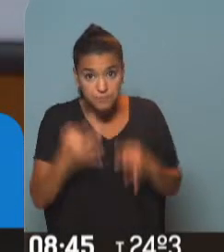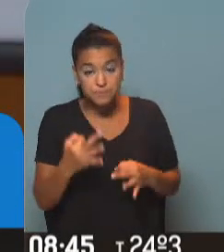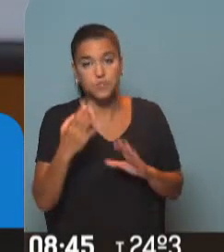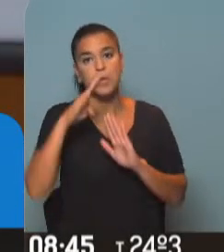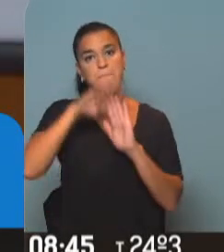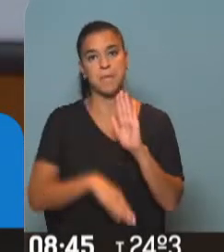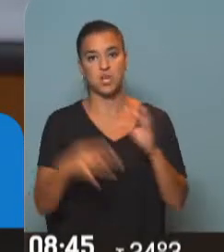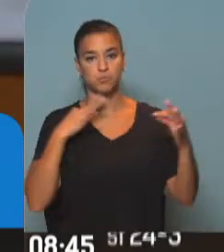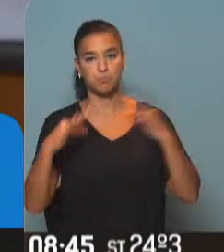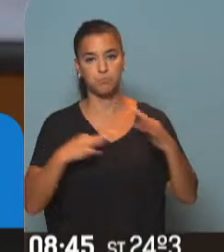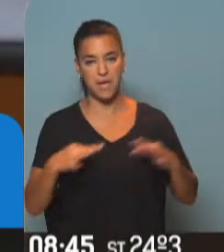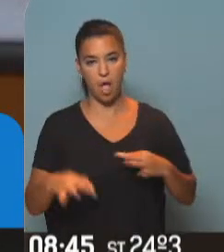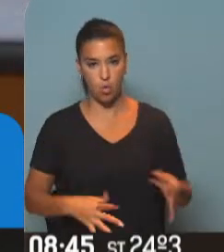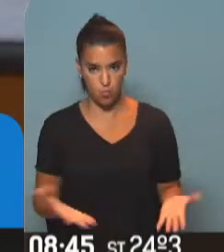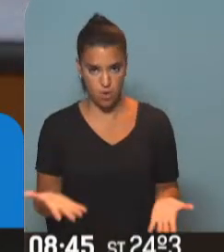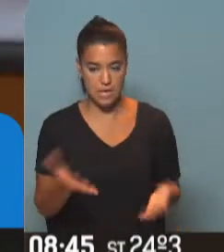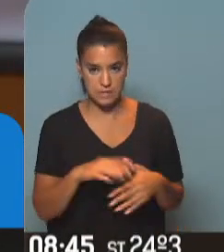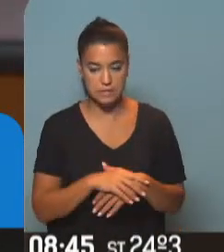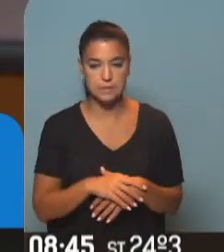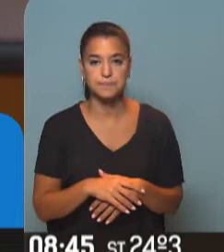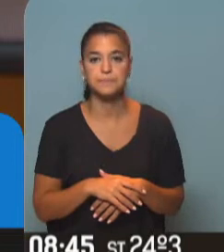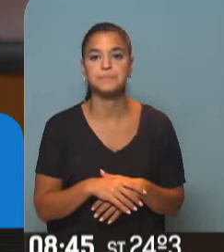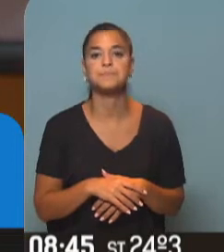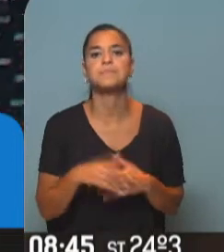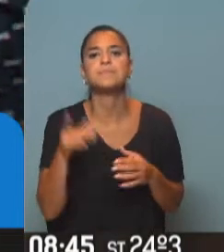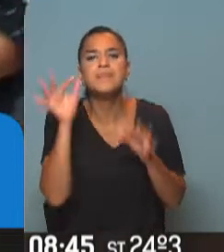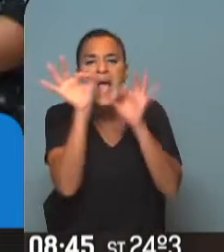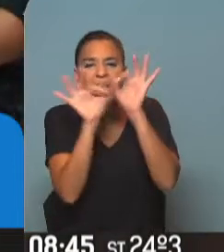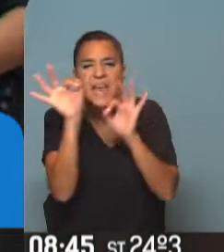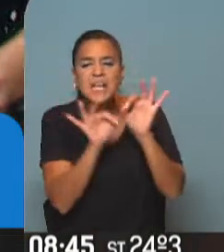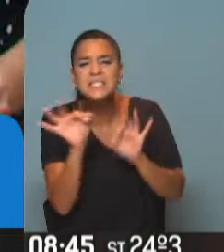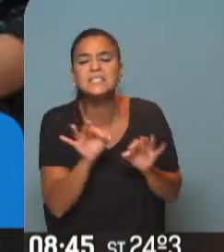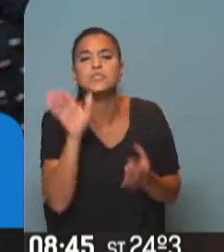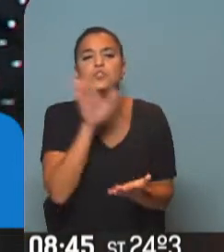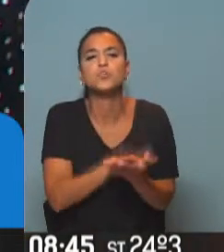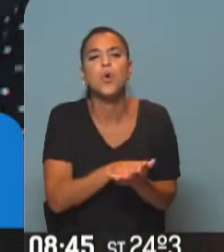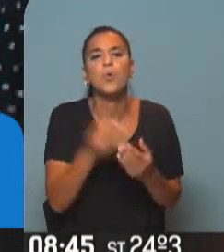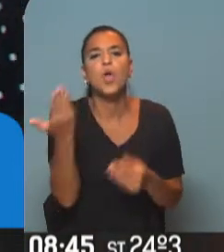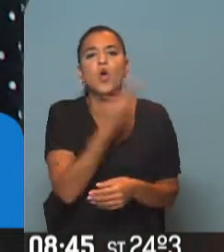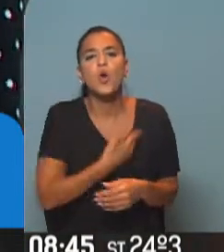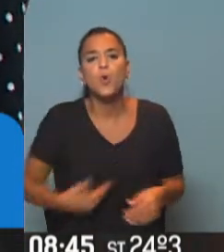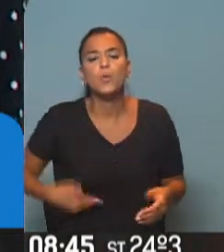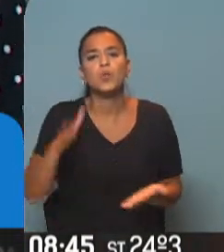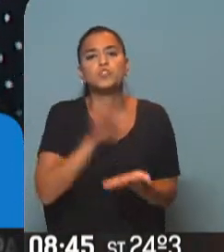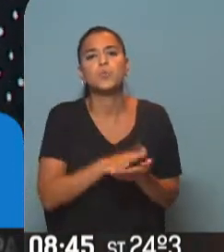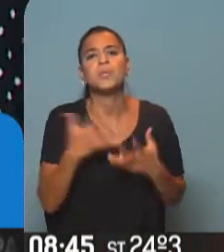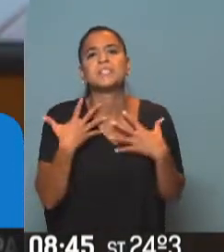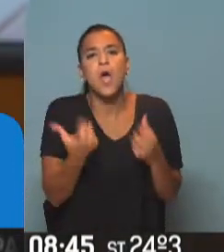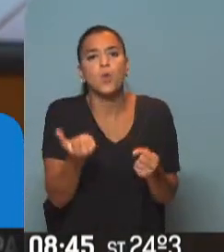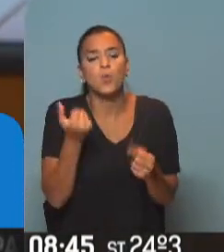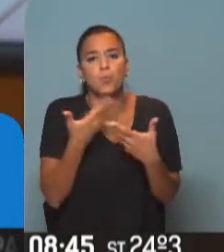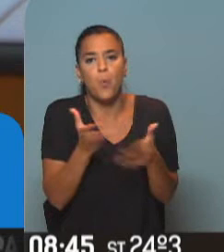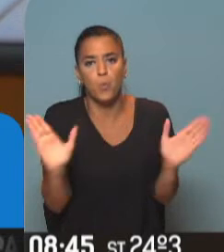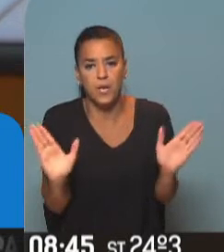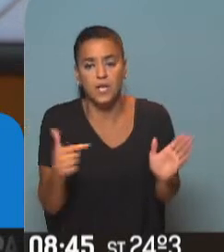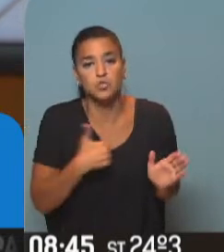probabilidad de las picaduras de los mosquitos indudablemente que análisis hace en torno a lo que pueda hacer el gobierno en materia de salud pública bueno